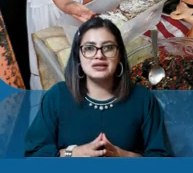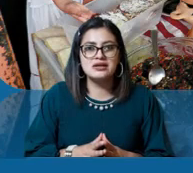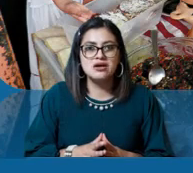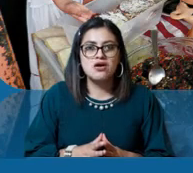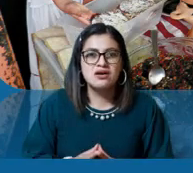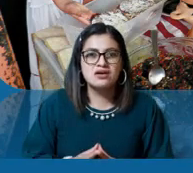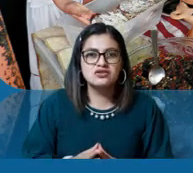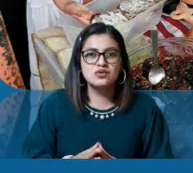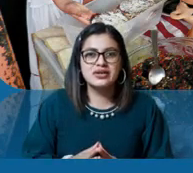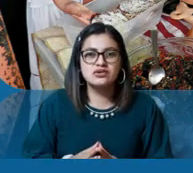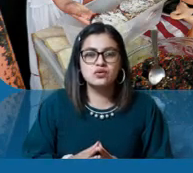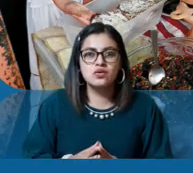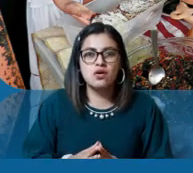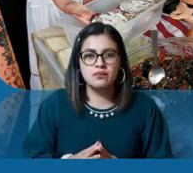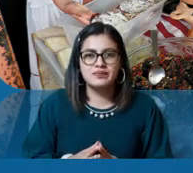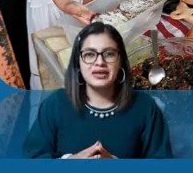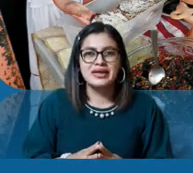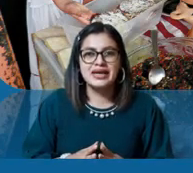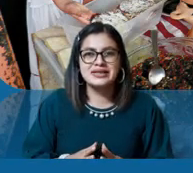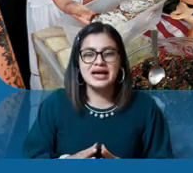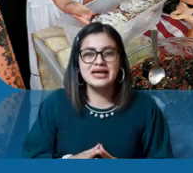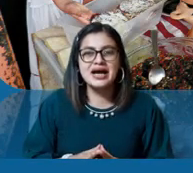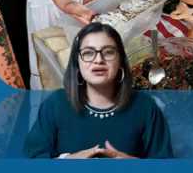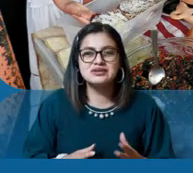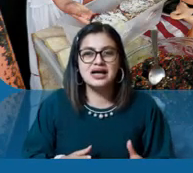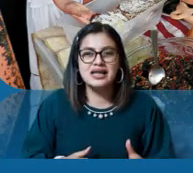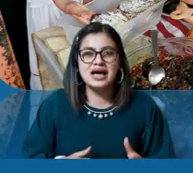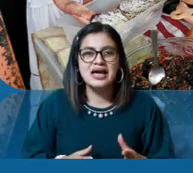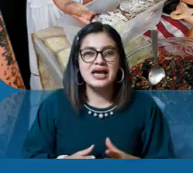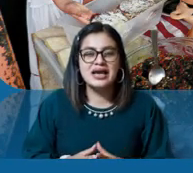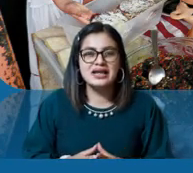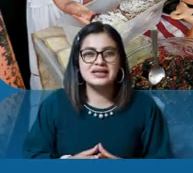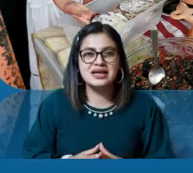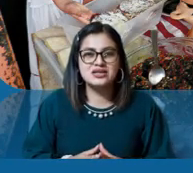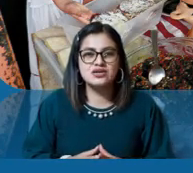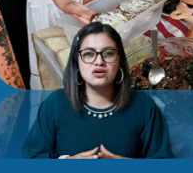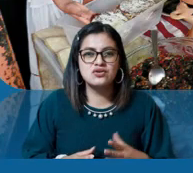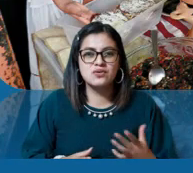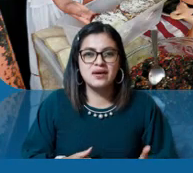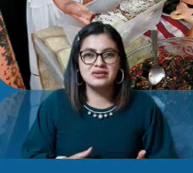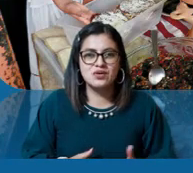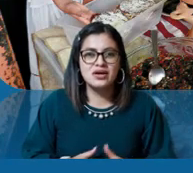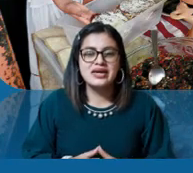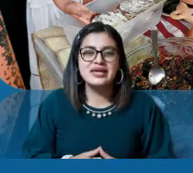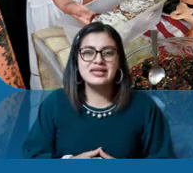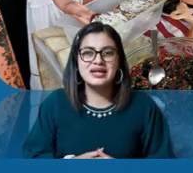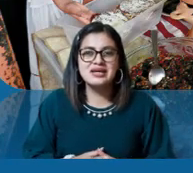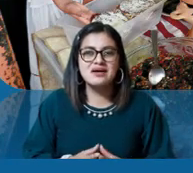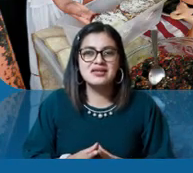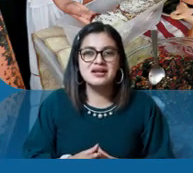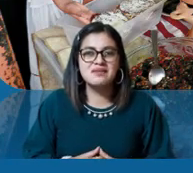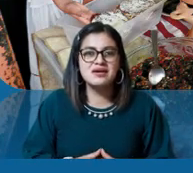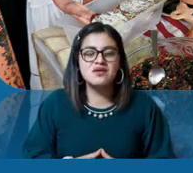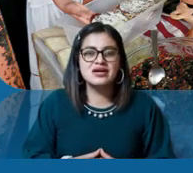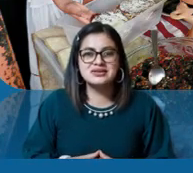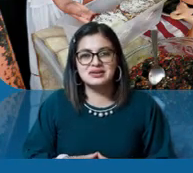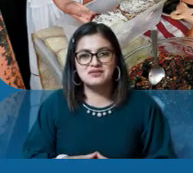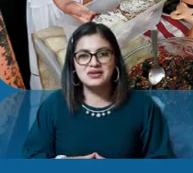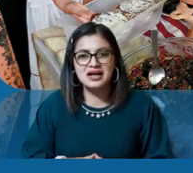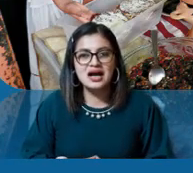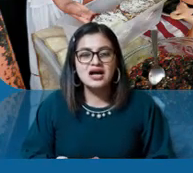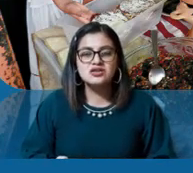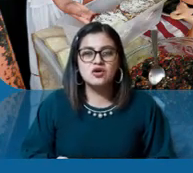del latín consuetudo, que ya era usada en el derecho romano, y deriva del verbo